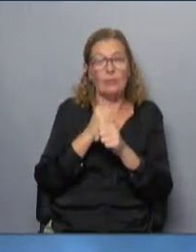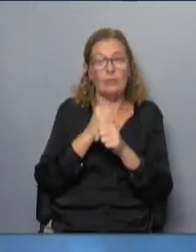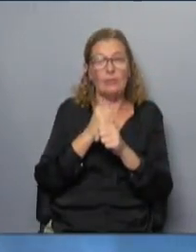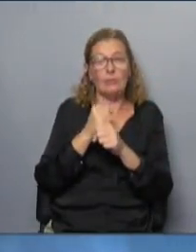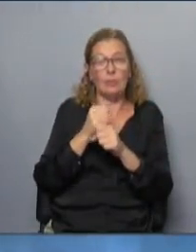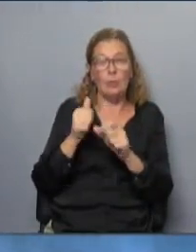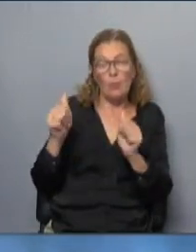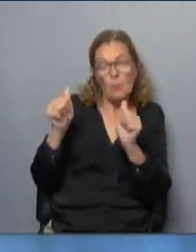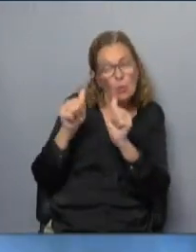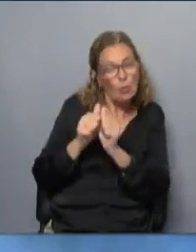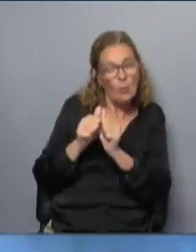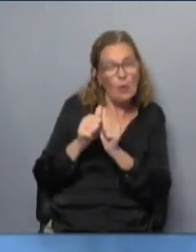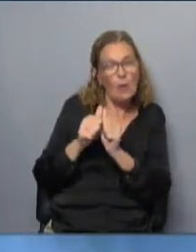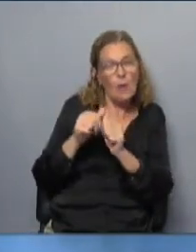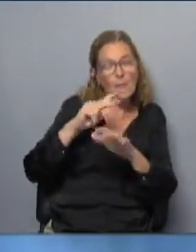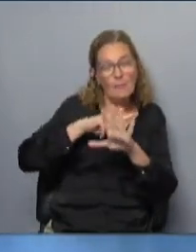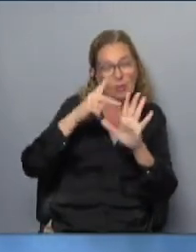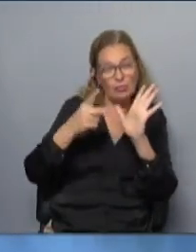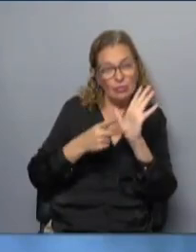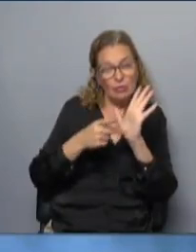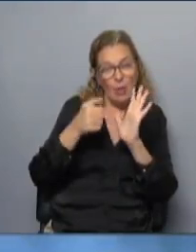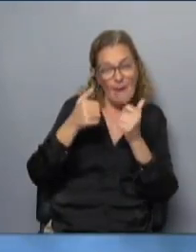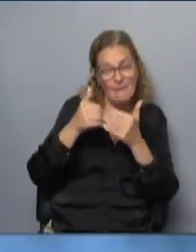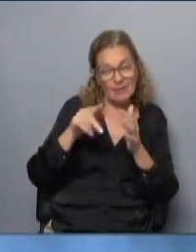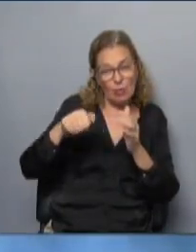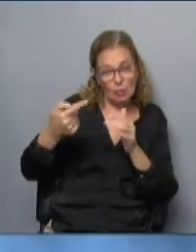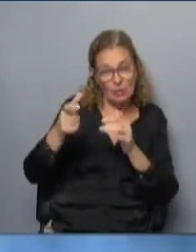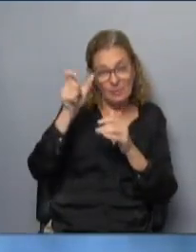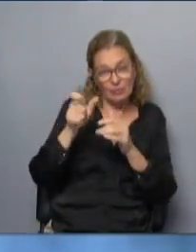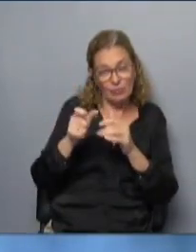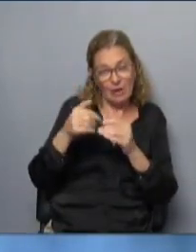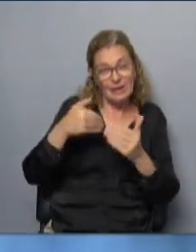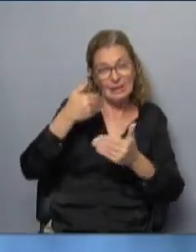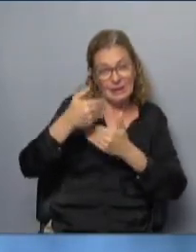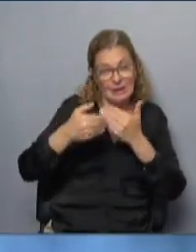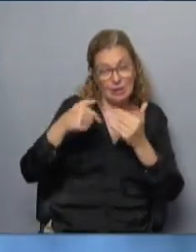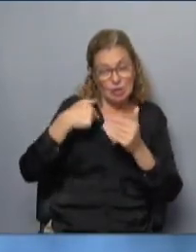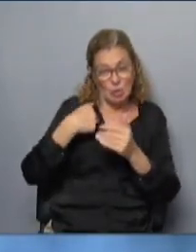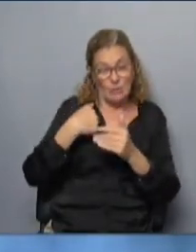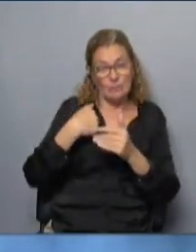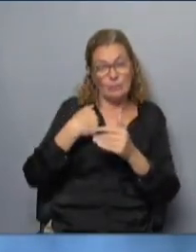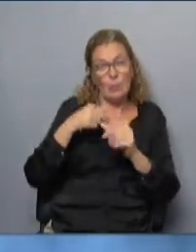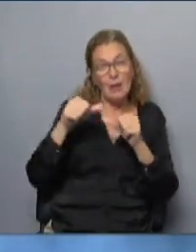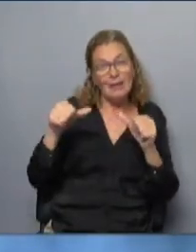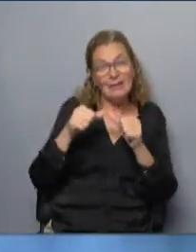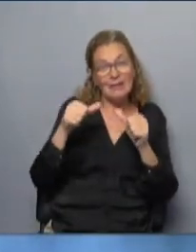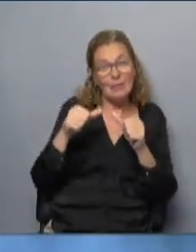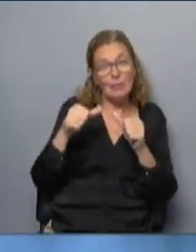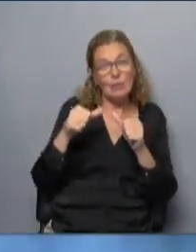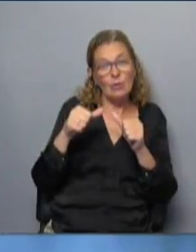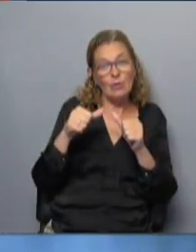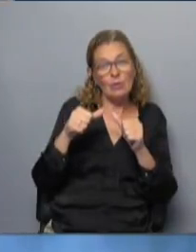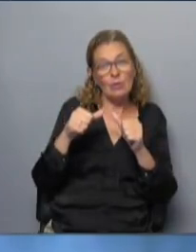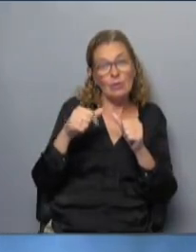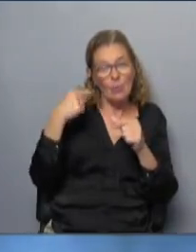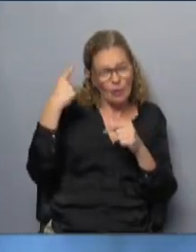ser injusto con un montón de gente el proyecto de esto lo empezó el estilo seguido cómo hacemos para gm si no